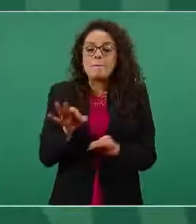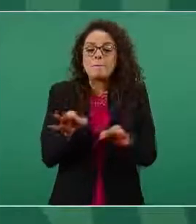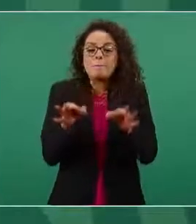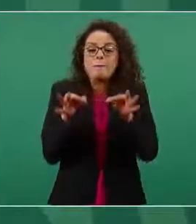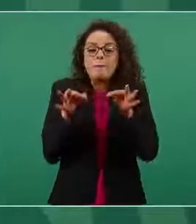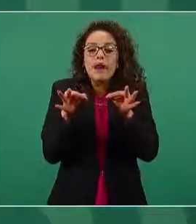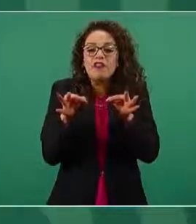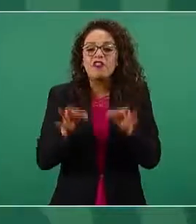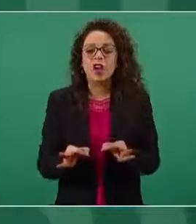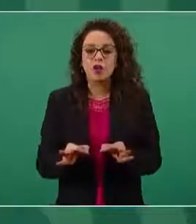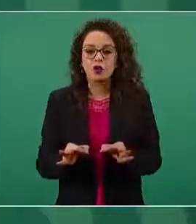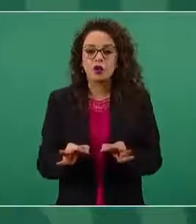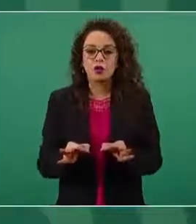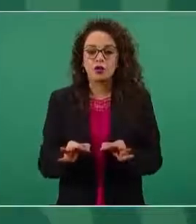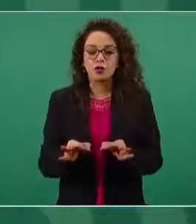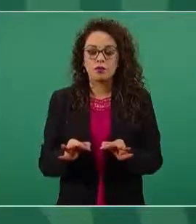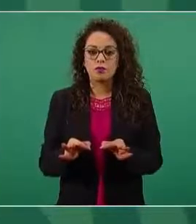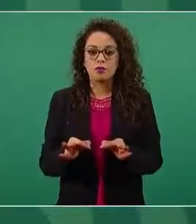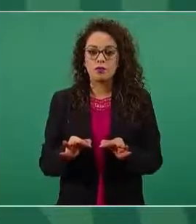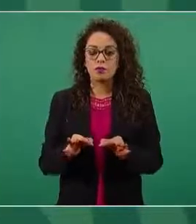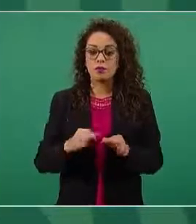en donde todo el pueblo